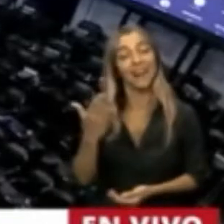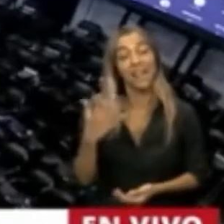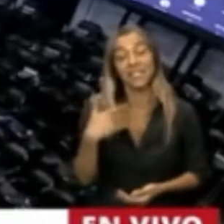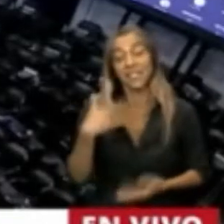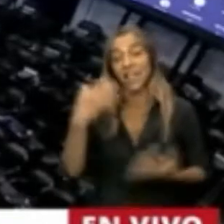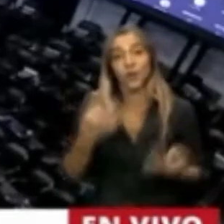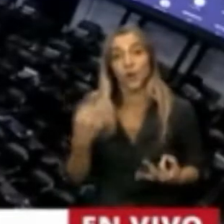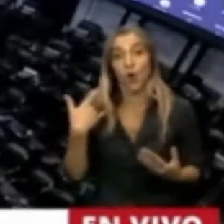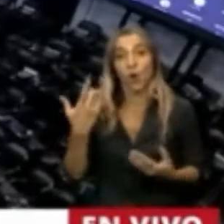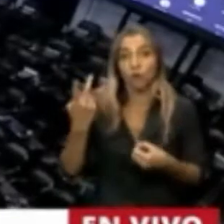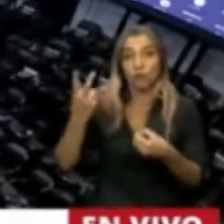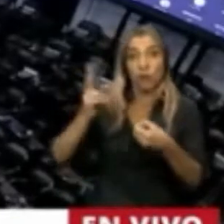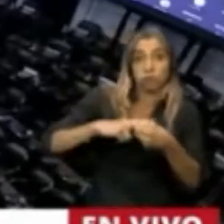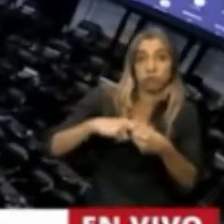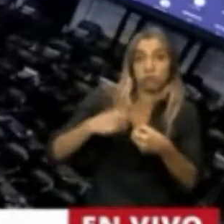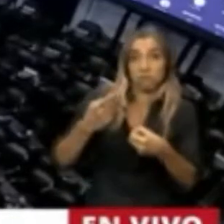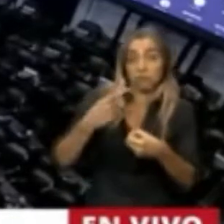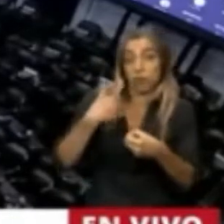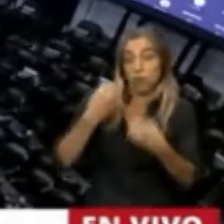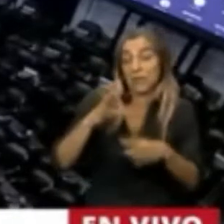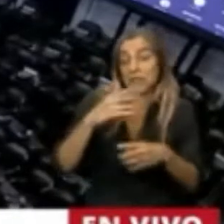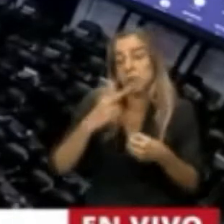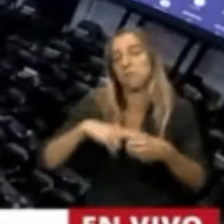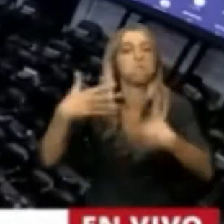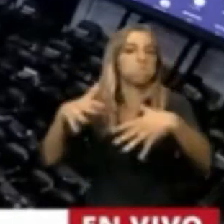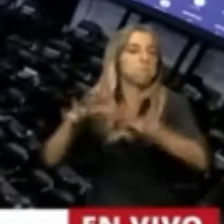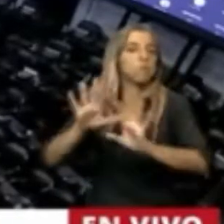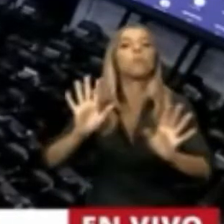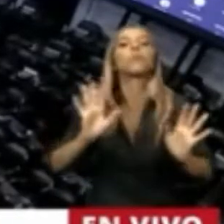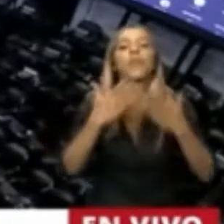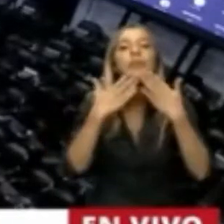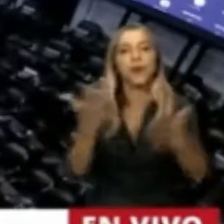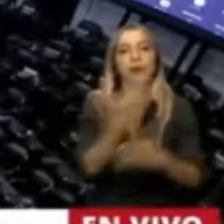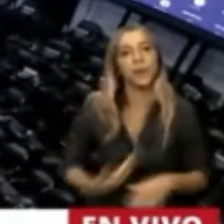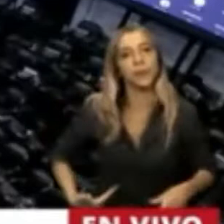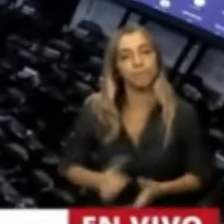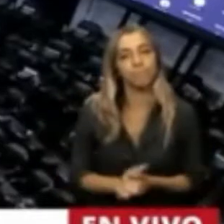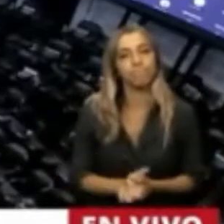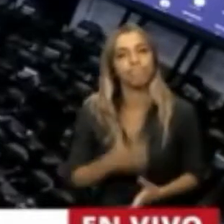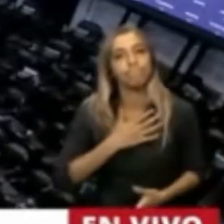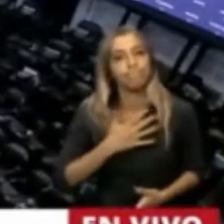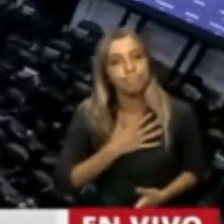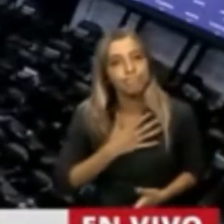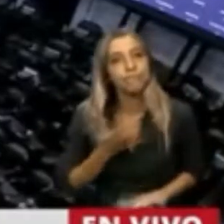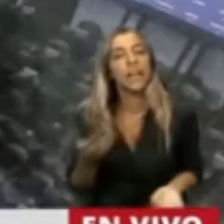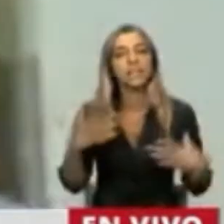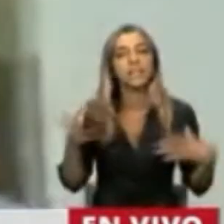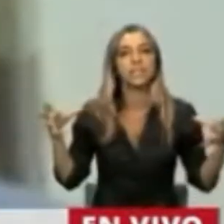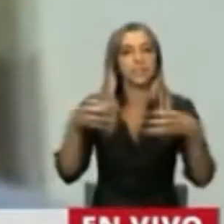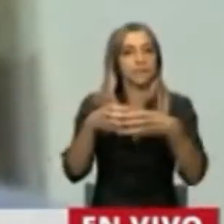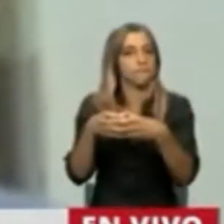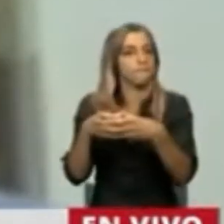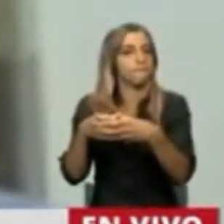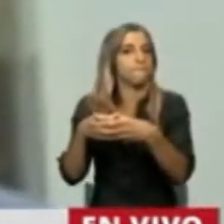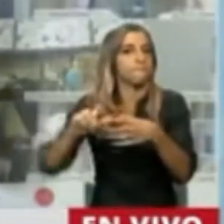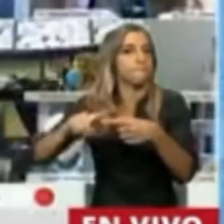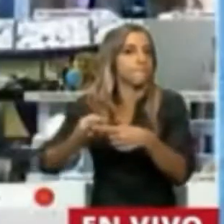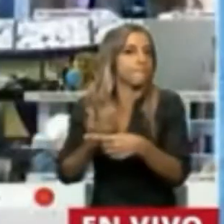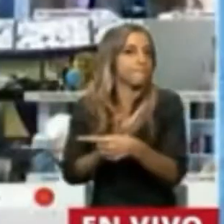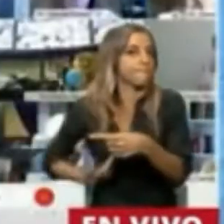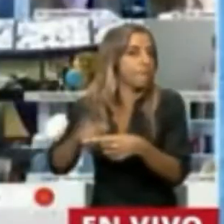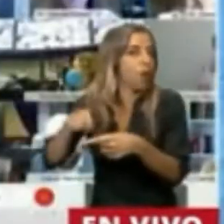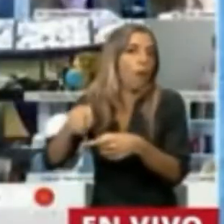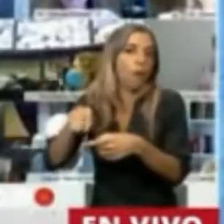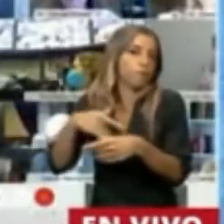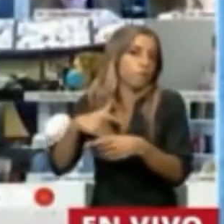Gracias, es que me lo estaban cerrando, señor presidente. Bueno, gracias, señor presidente. Lamento que no esté el oficialismo acá para